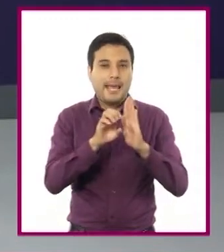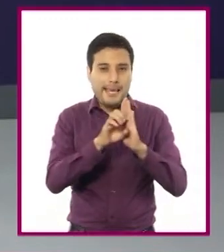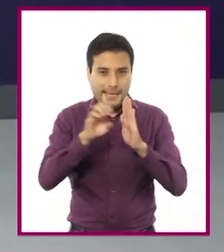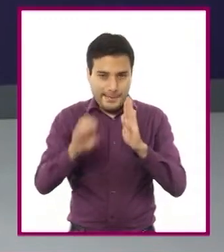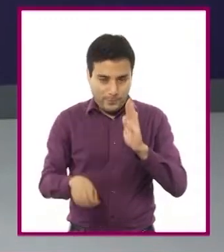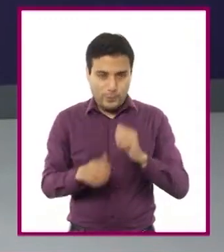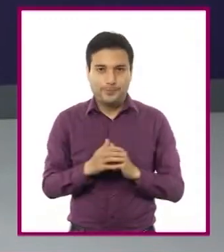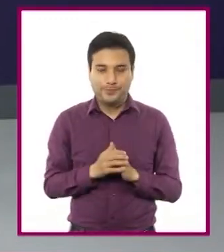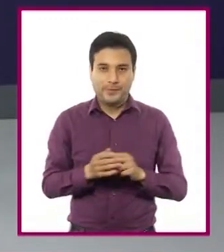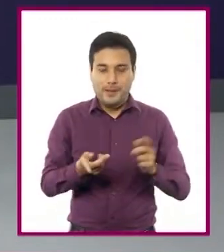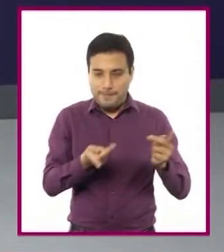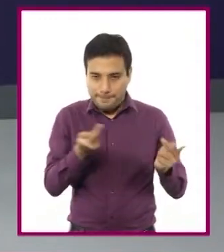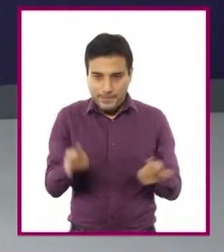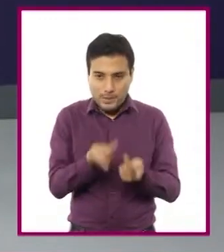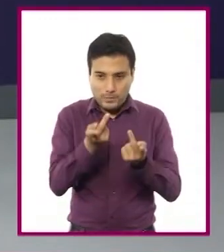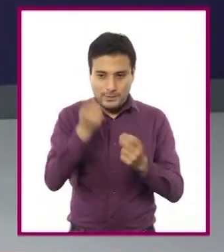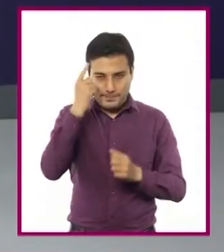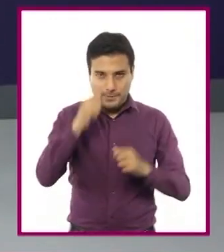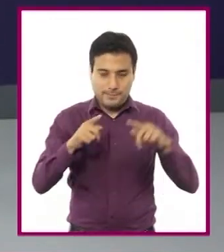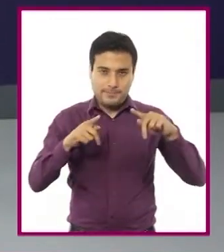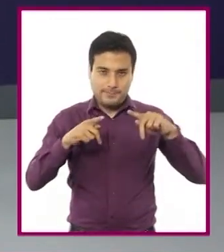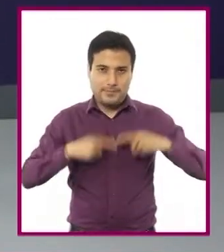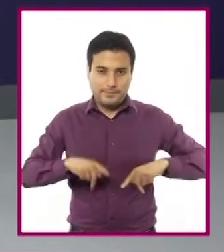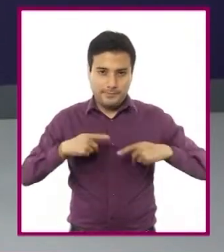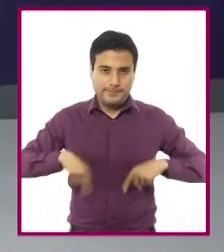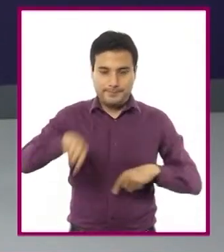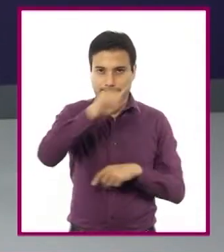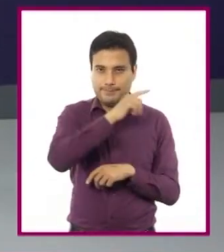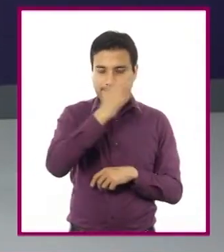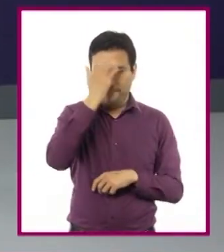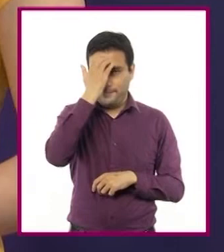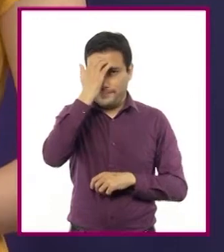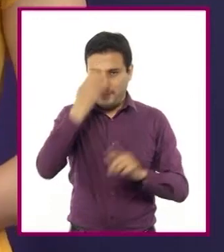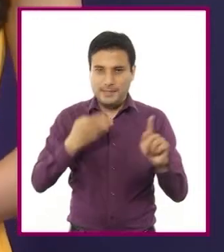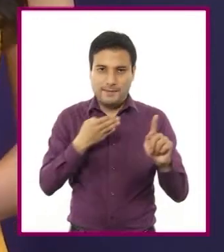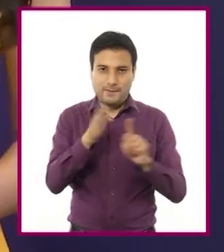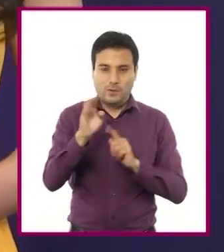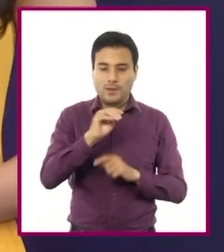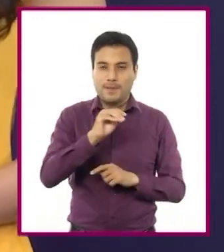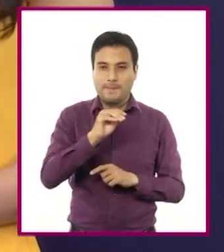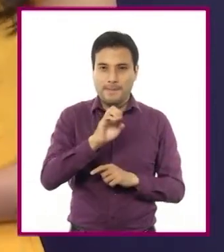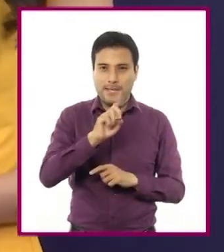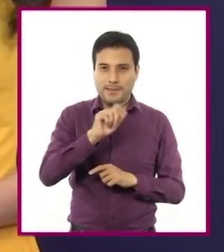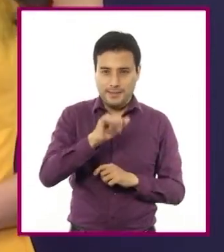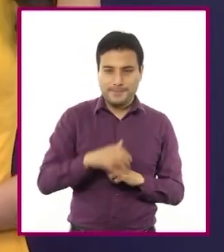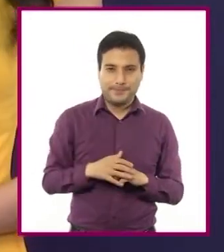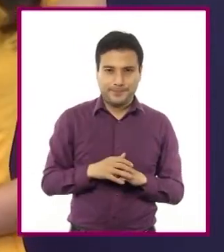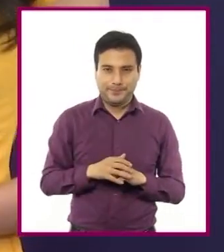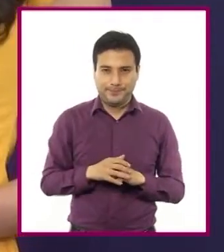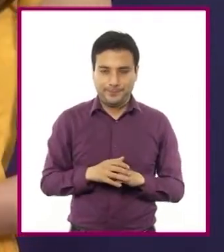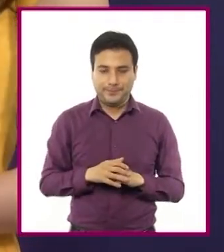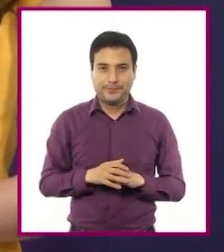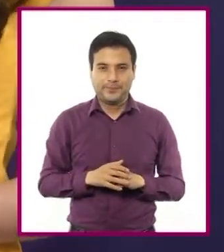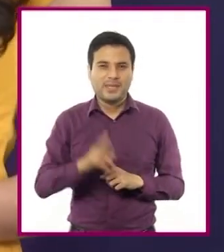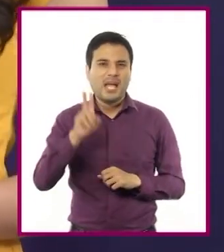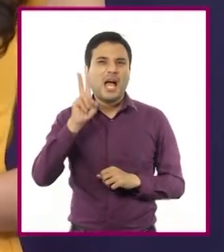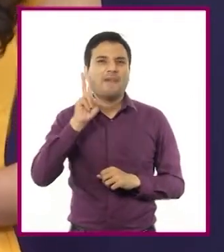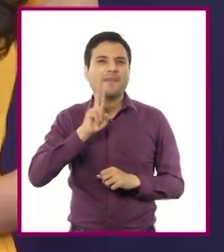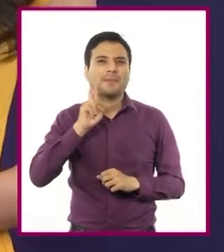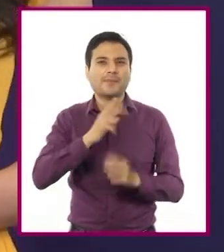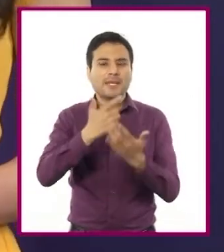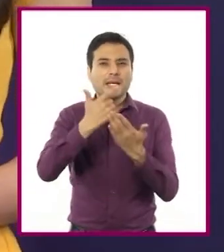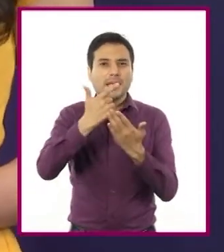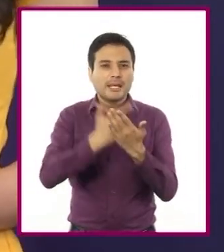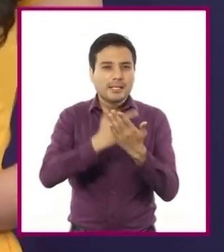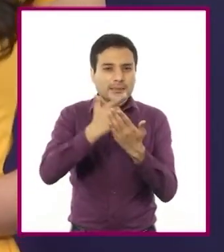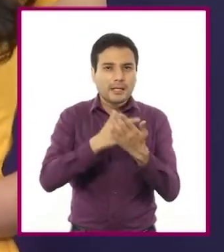la desviación media, así como el rango para realizar su análisis. Comparen cuál de las dos listas tiene menor rango